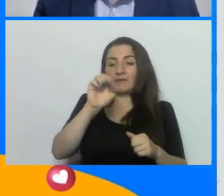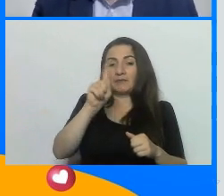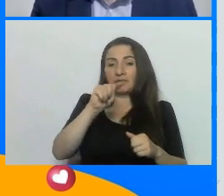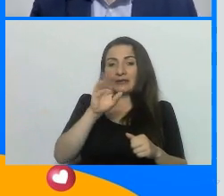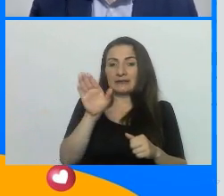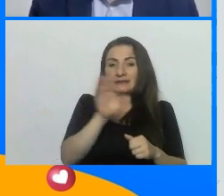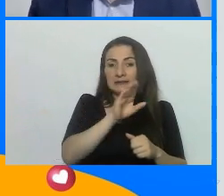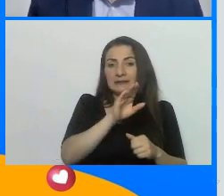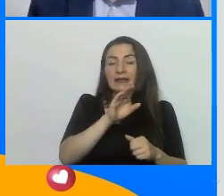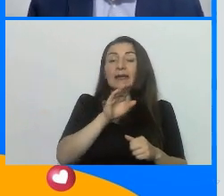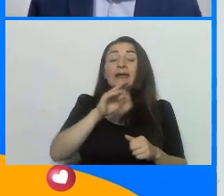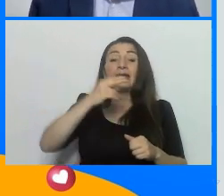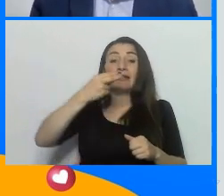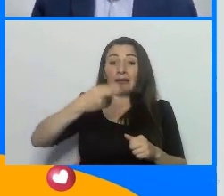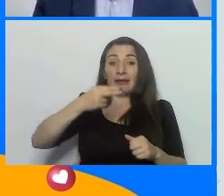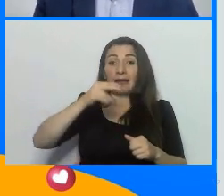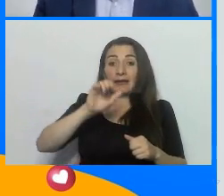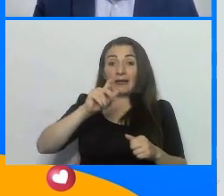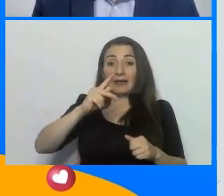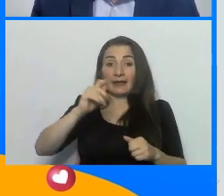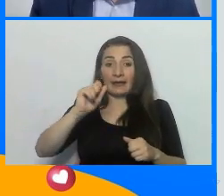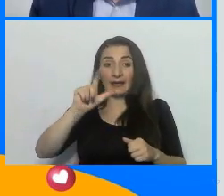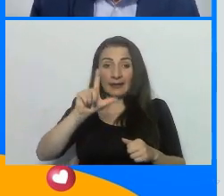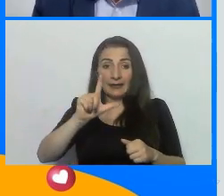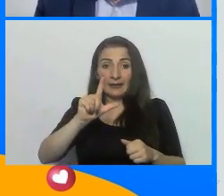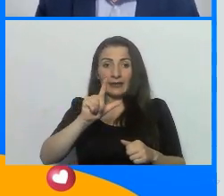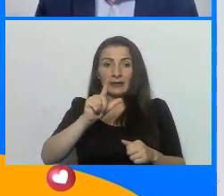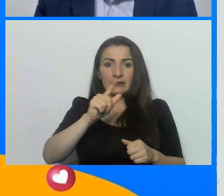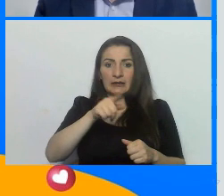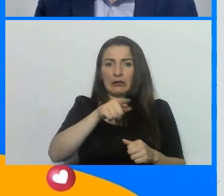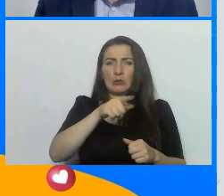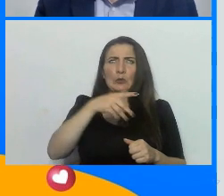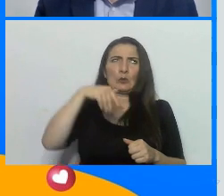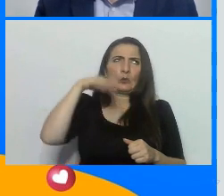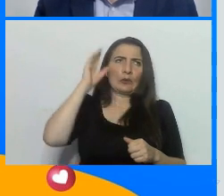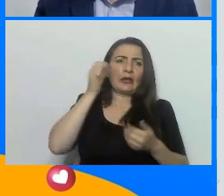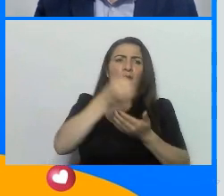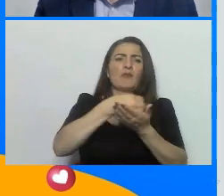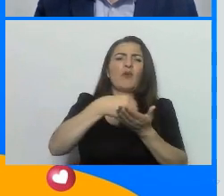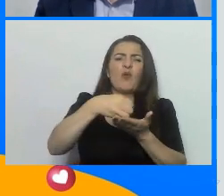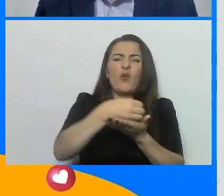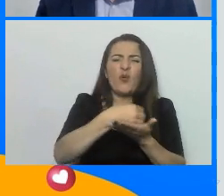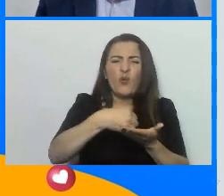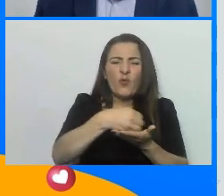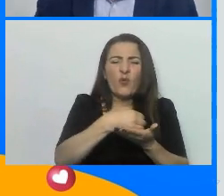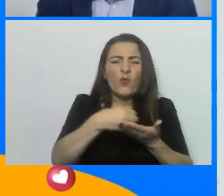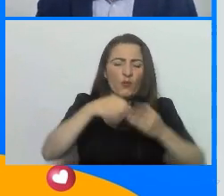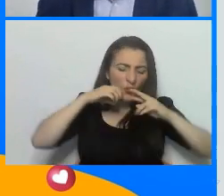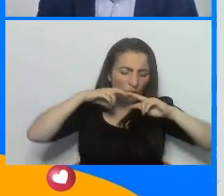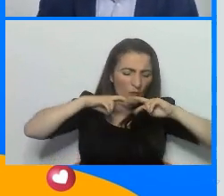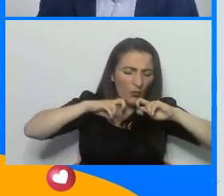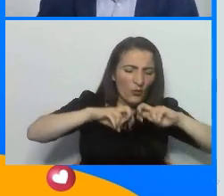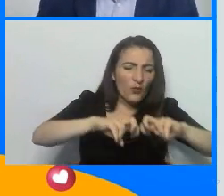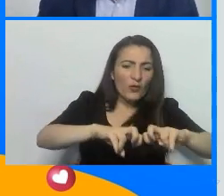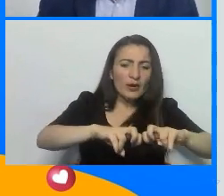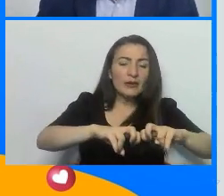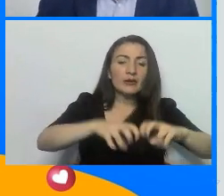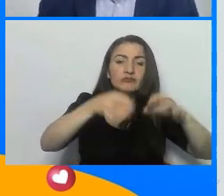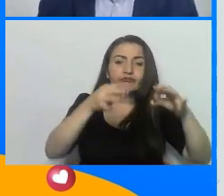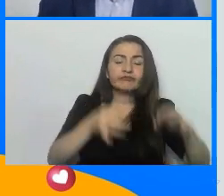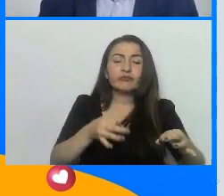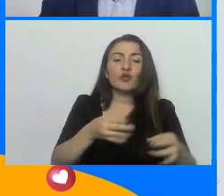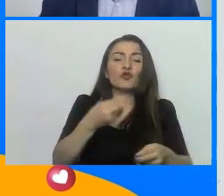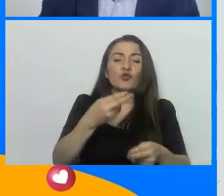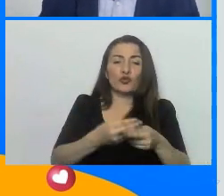ecología, pues obviamente tendría que poner al personaje que dio como característica que le determinó